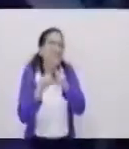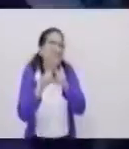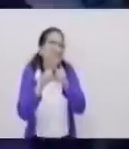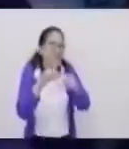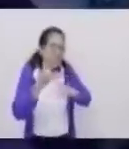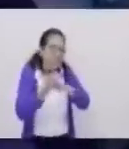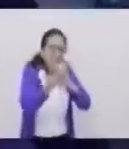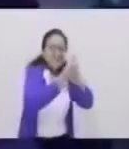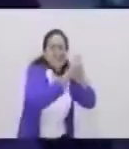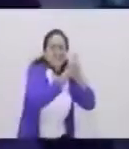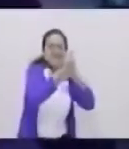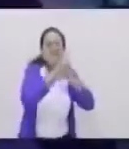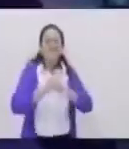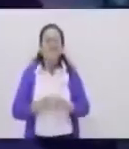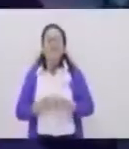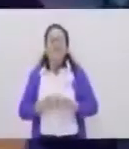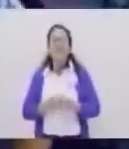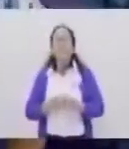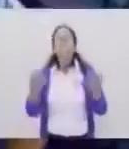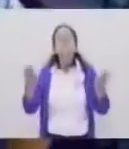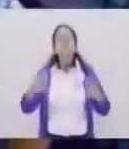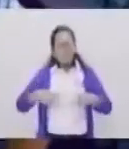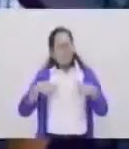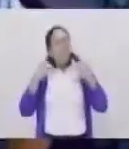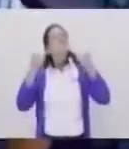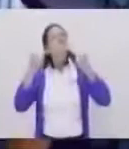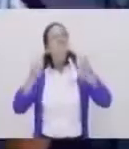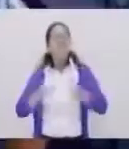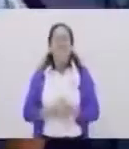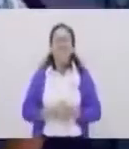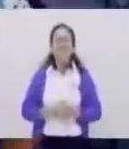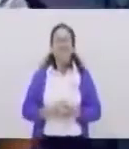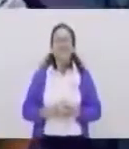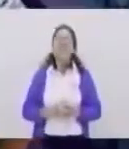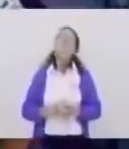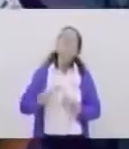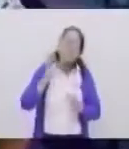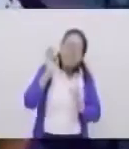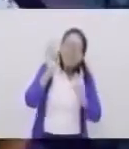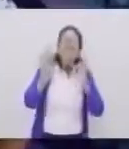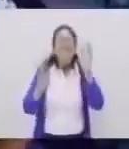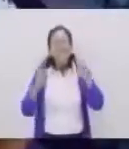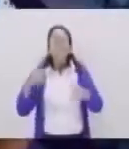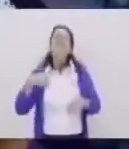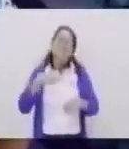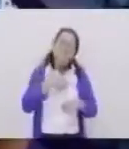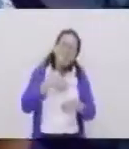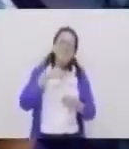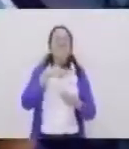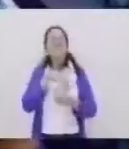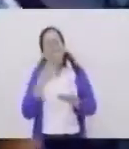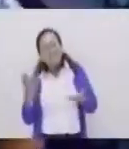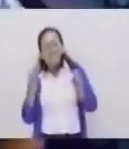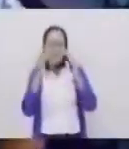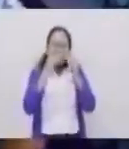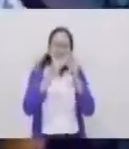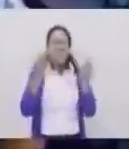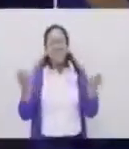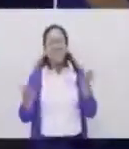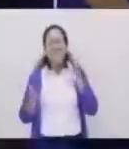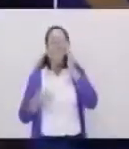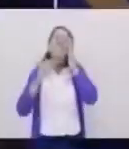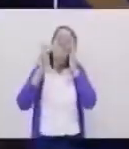juntas, trabajaron en unión y tuvieron valentía. Muchas veces hay situaciones en la familia o en la